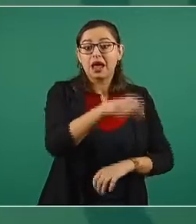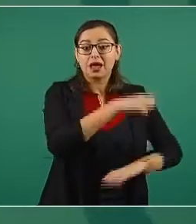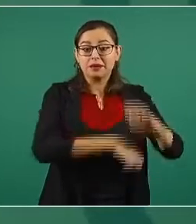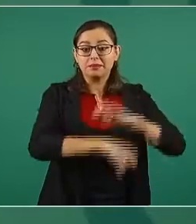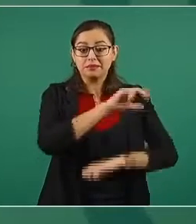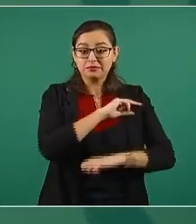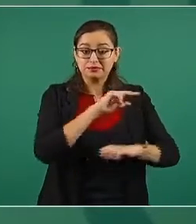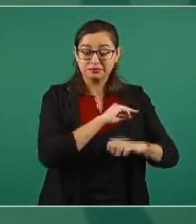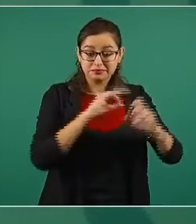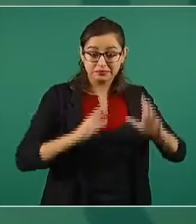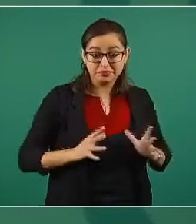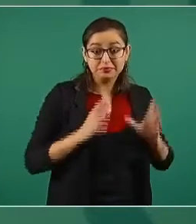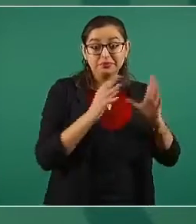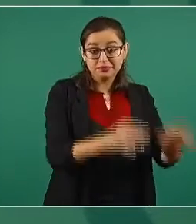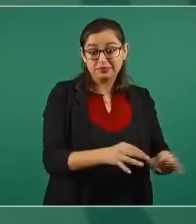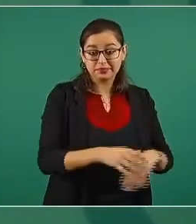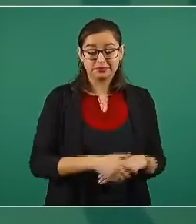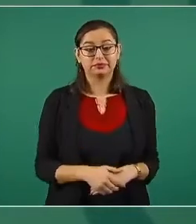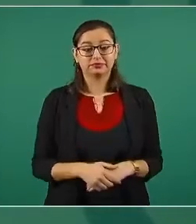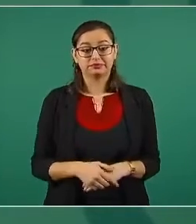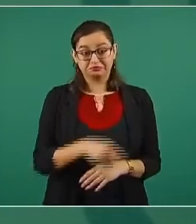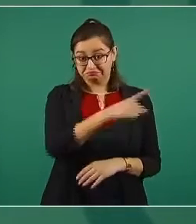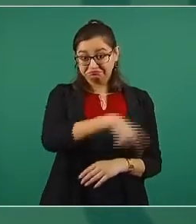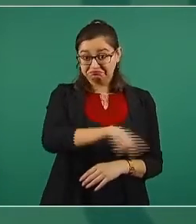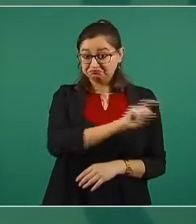los adeudos.